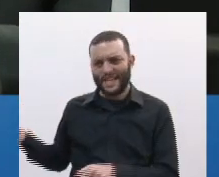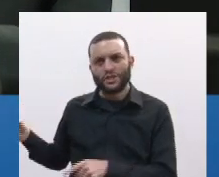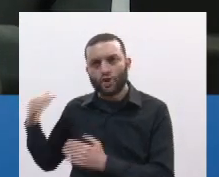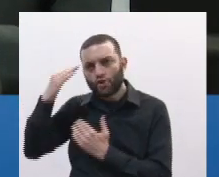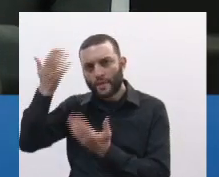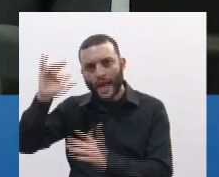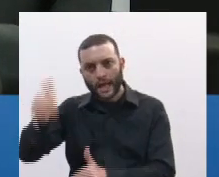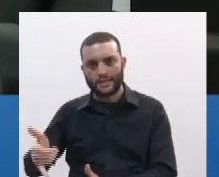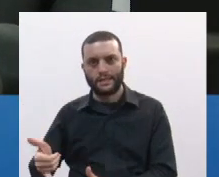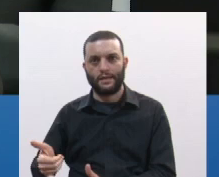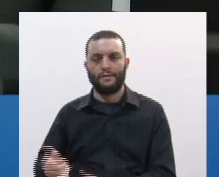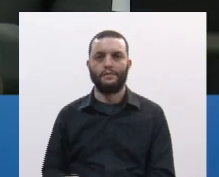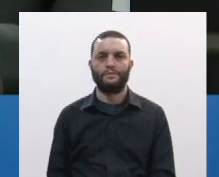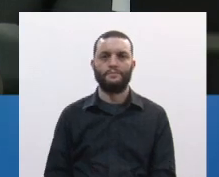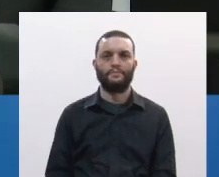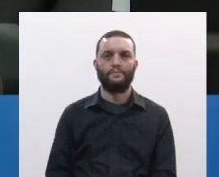dos obsesiones.